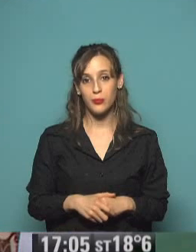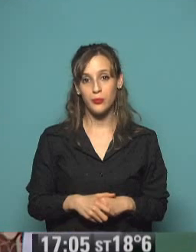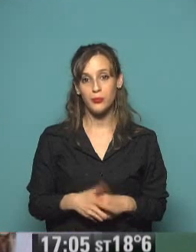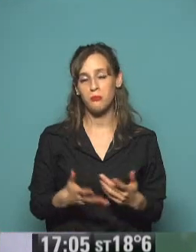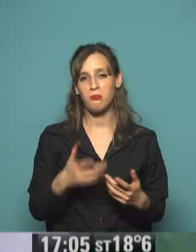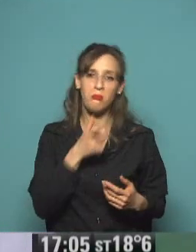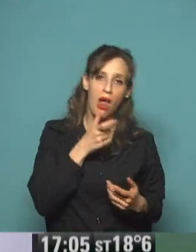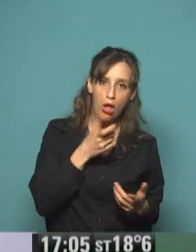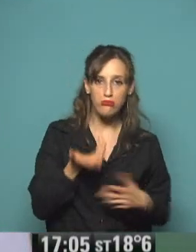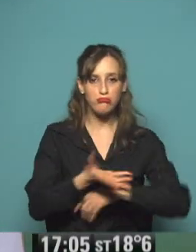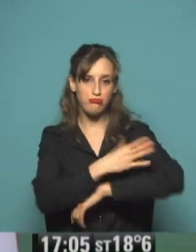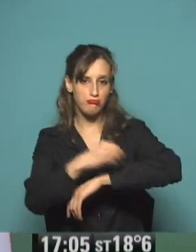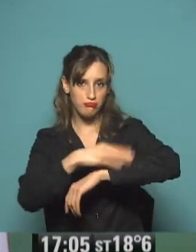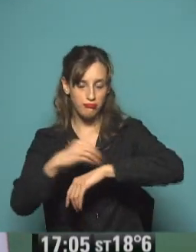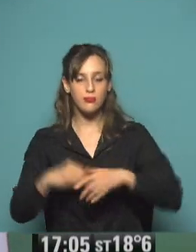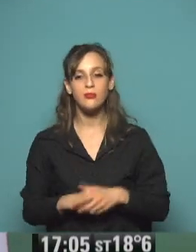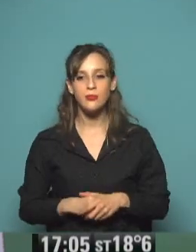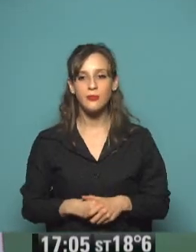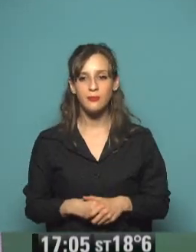parda. Parda.